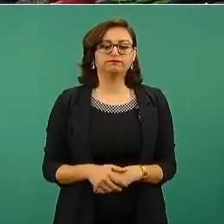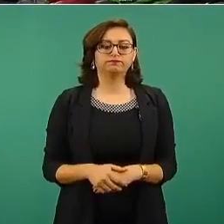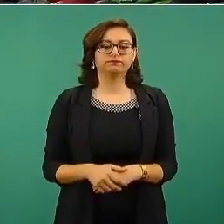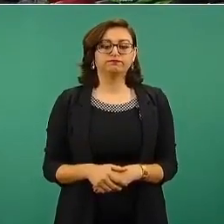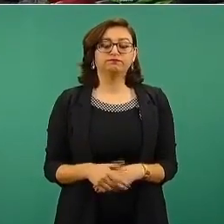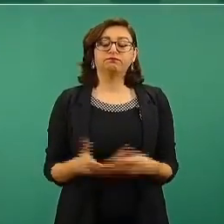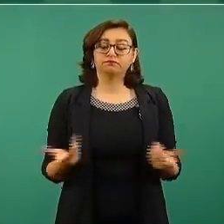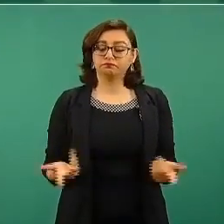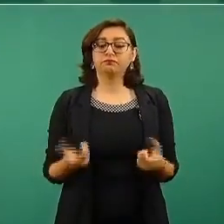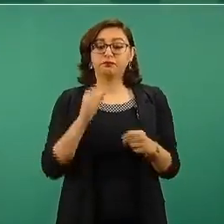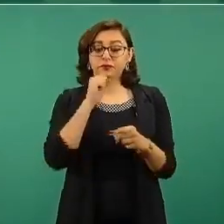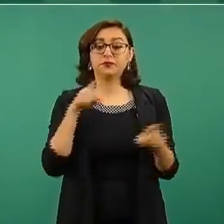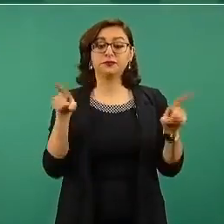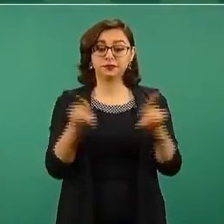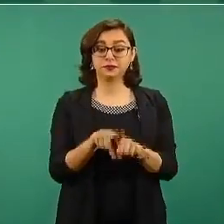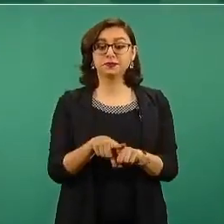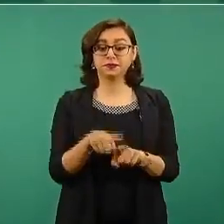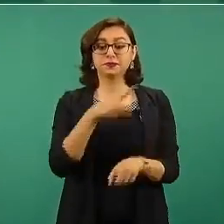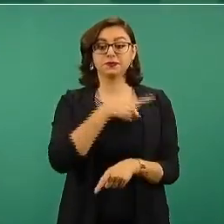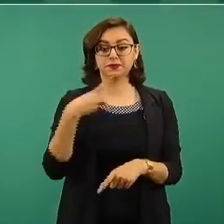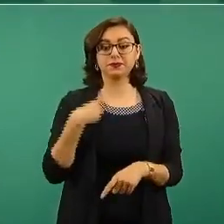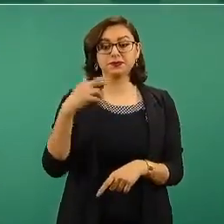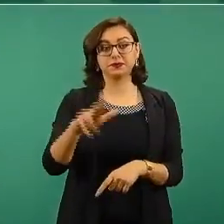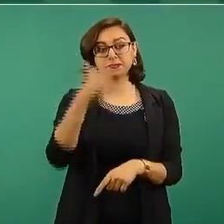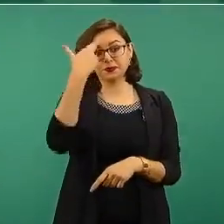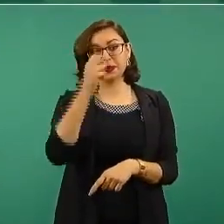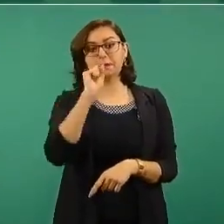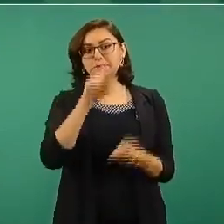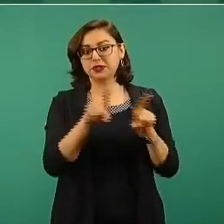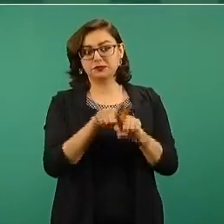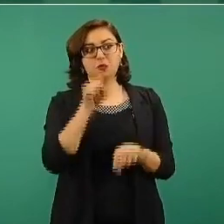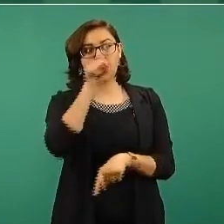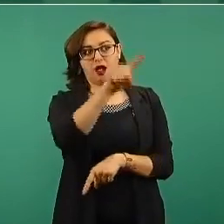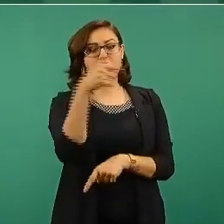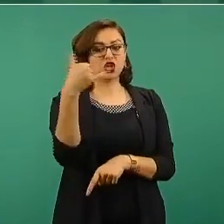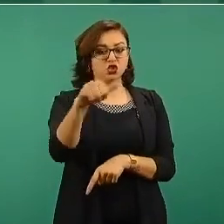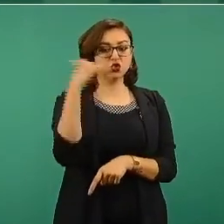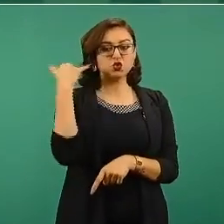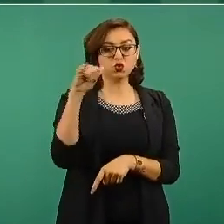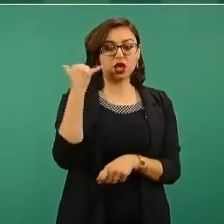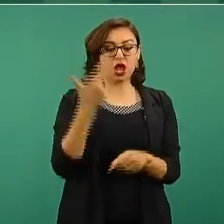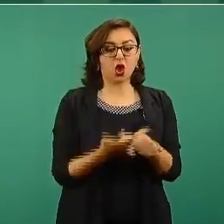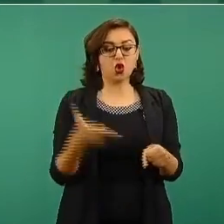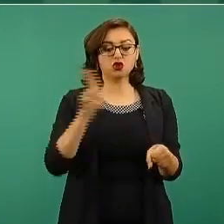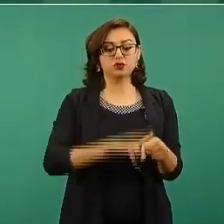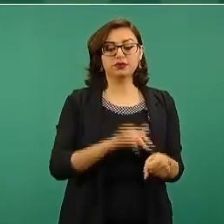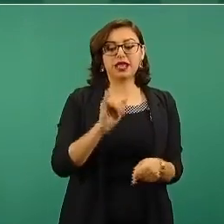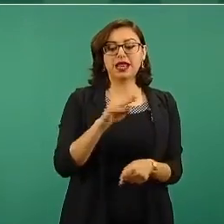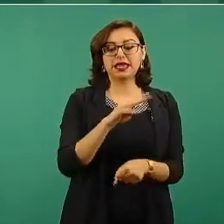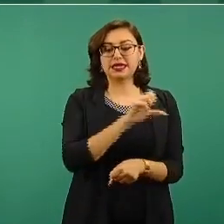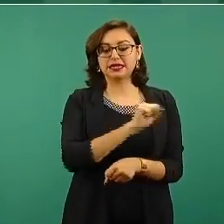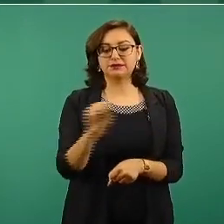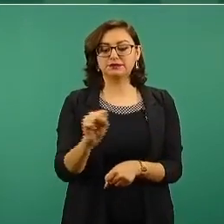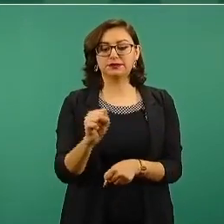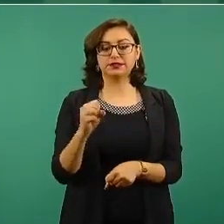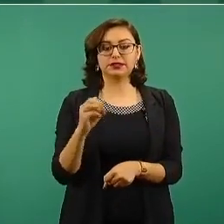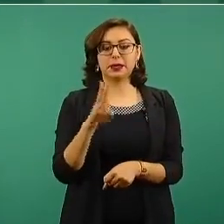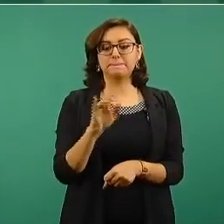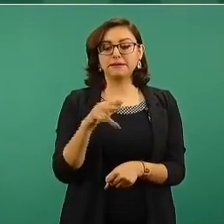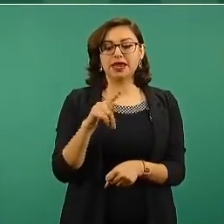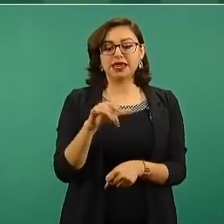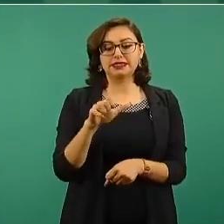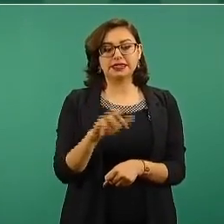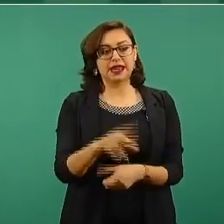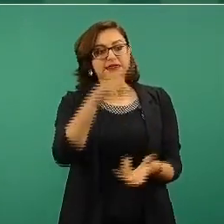Aquí también recuerdo el caso de Yucatán, 3 hospitales del IMSS Bienestar sin pediatras.